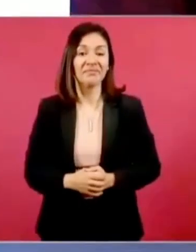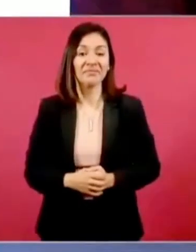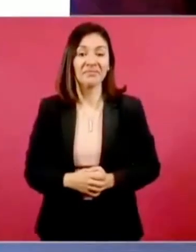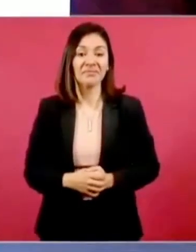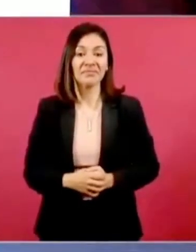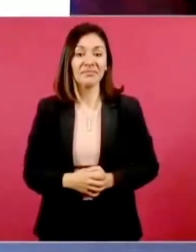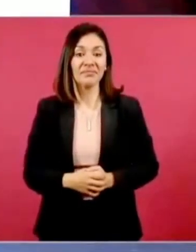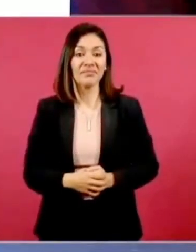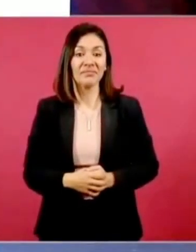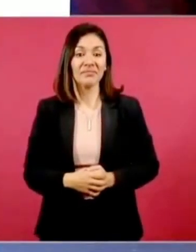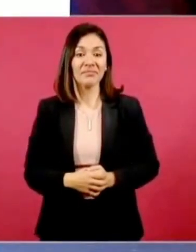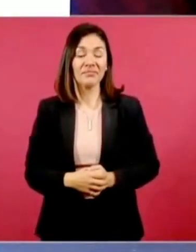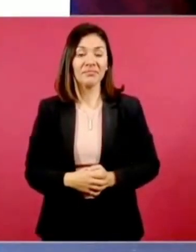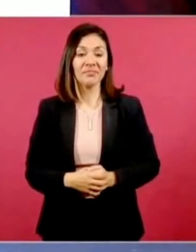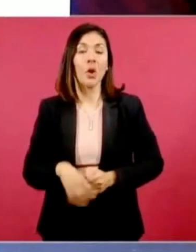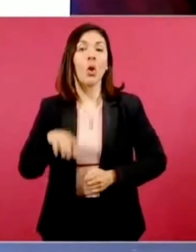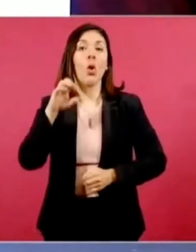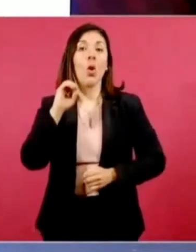o por corporaciones,